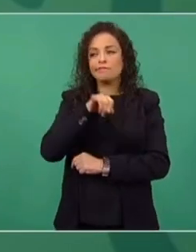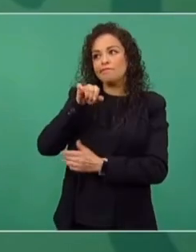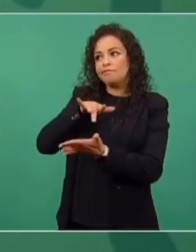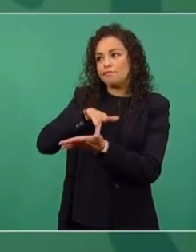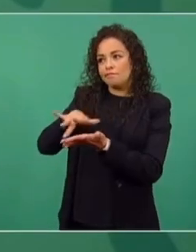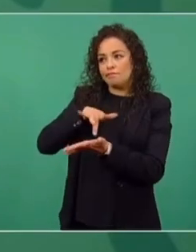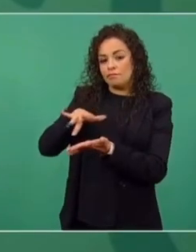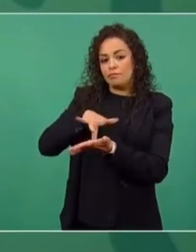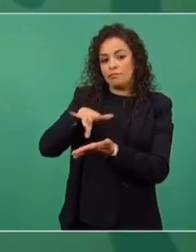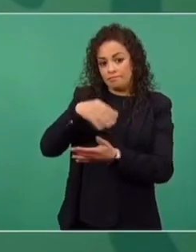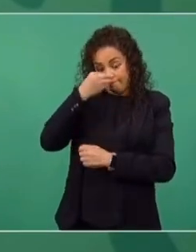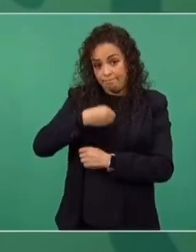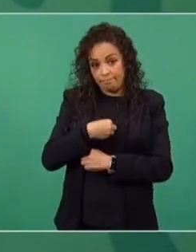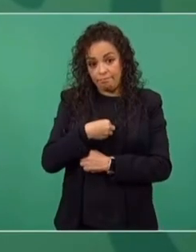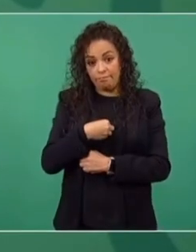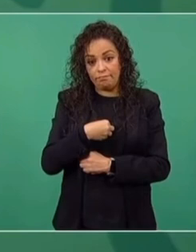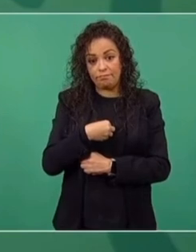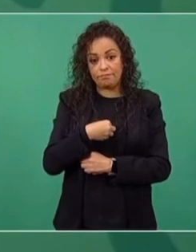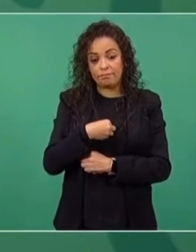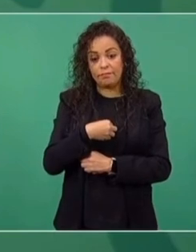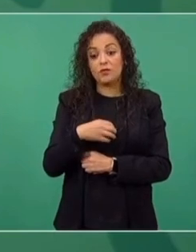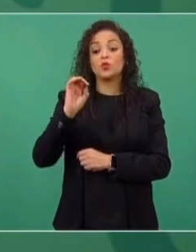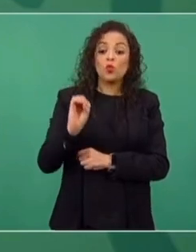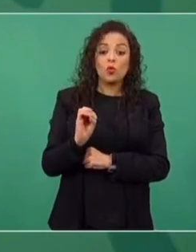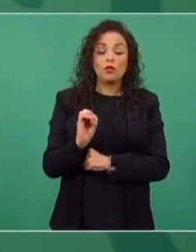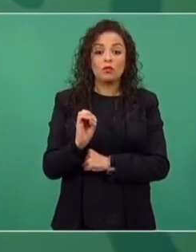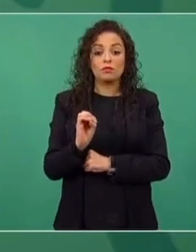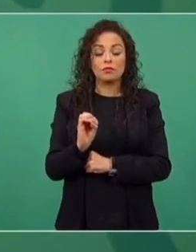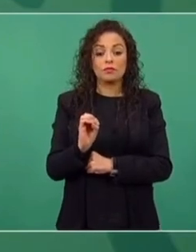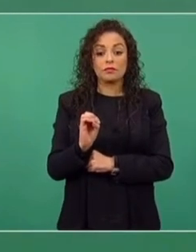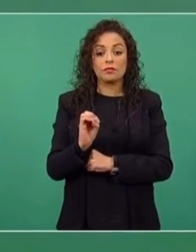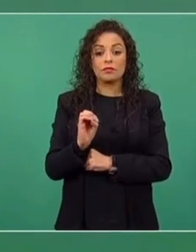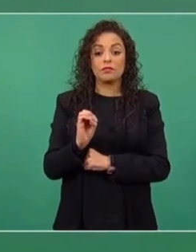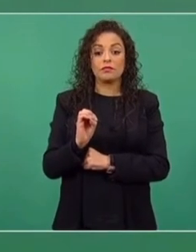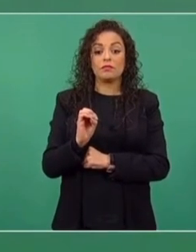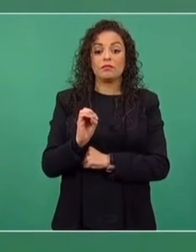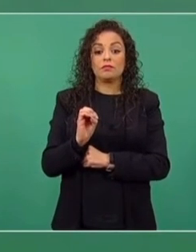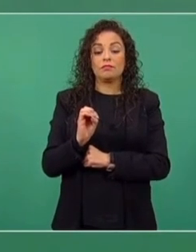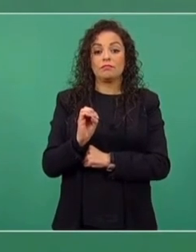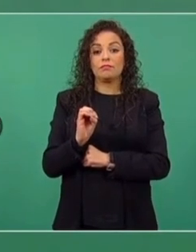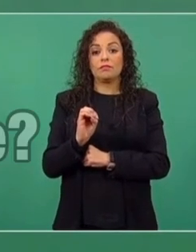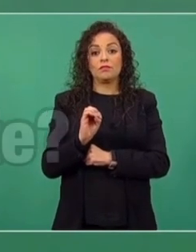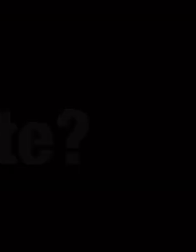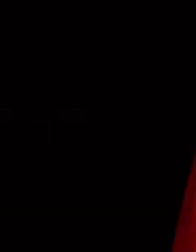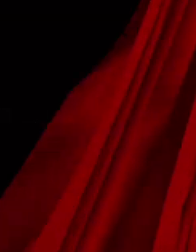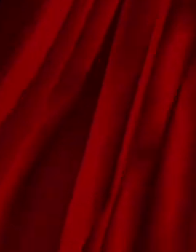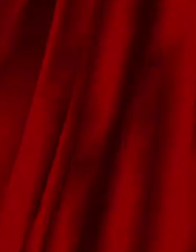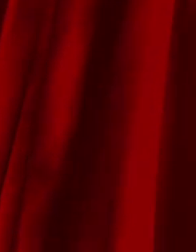o para atacar a adversarios.